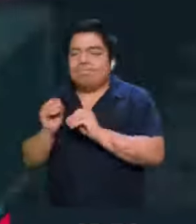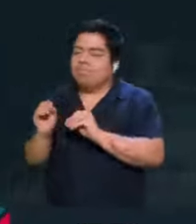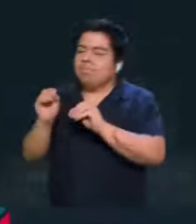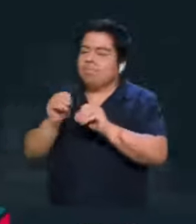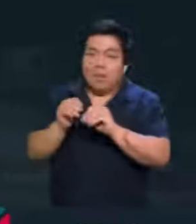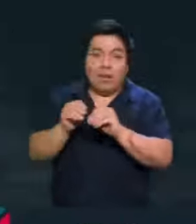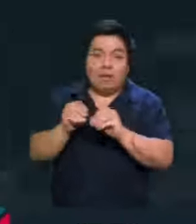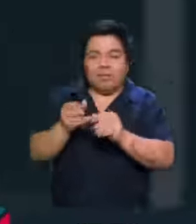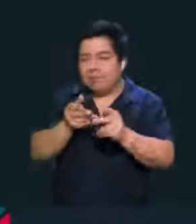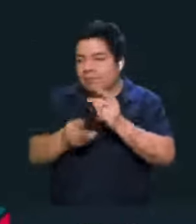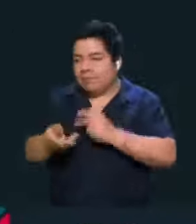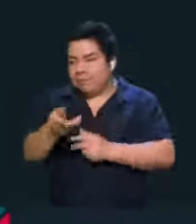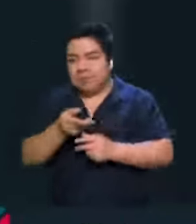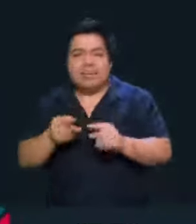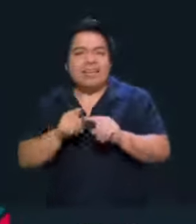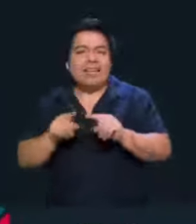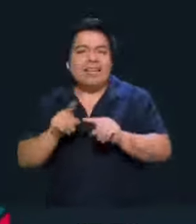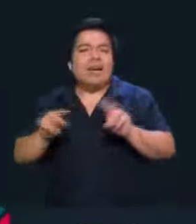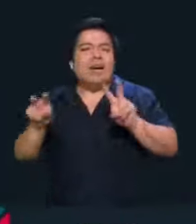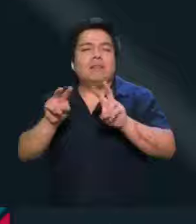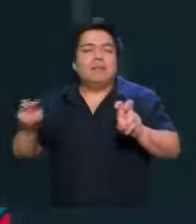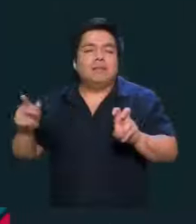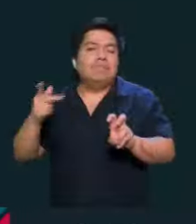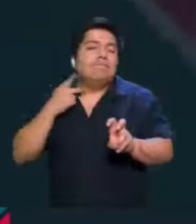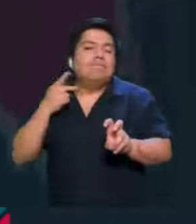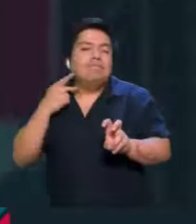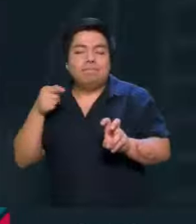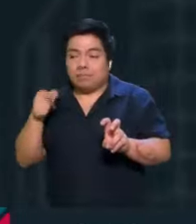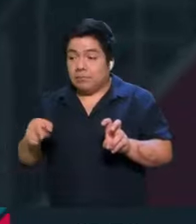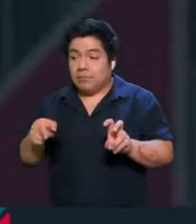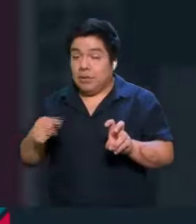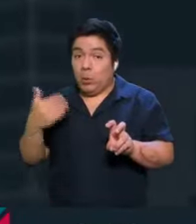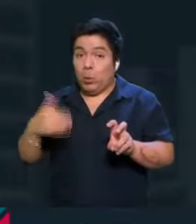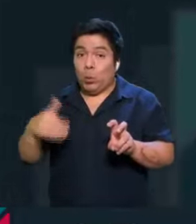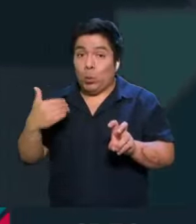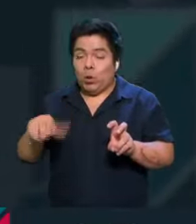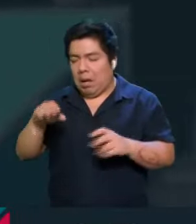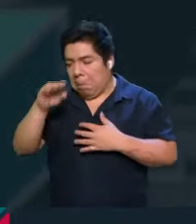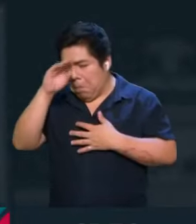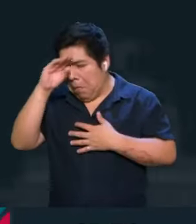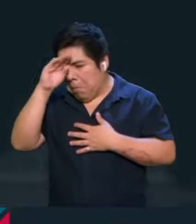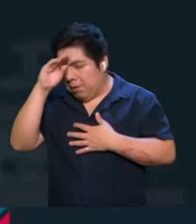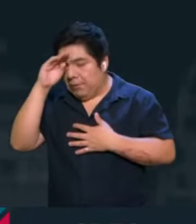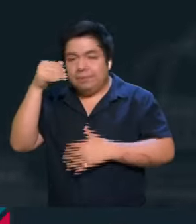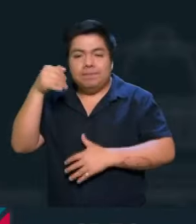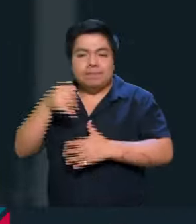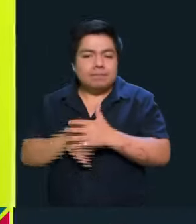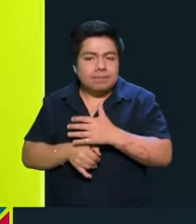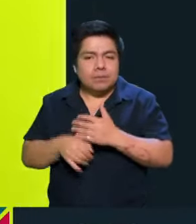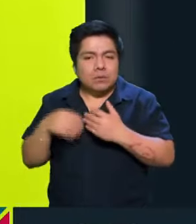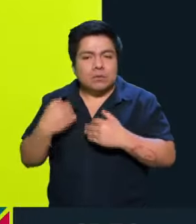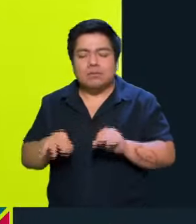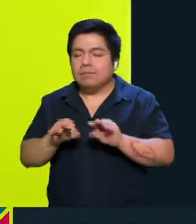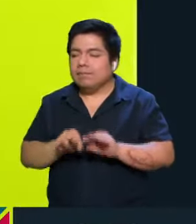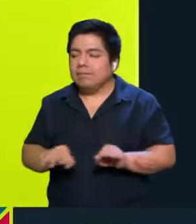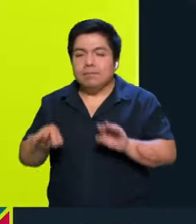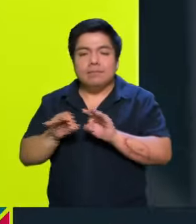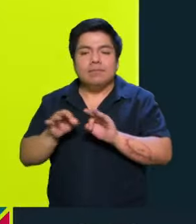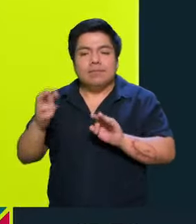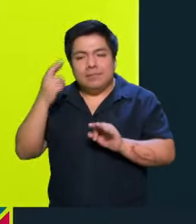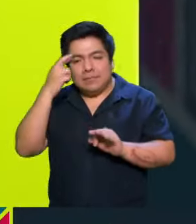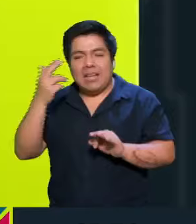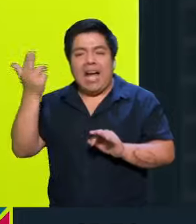favor de las causas políticas. Qué importante esta reflexión, porque es algo que caracterizó al taller de la